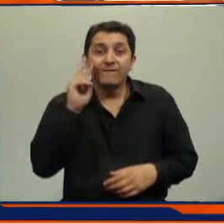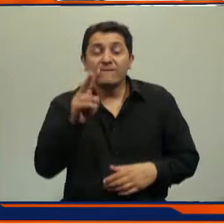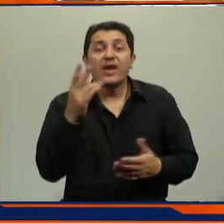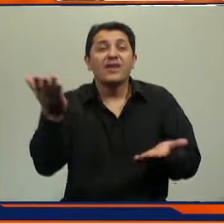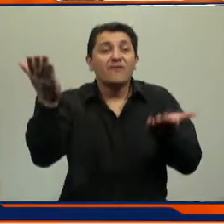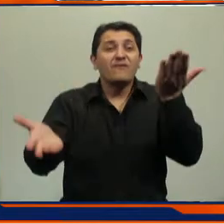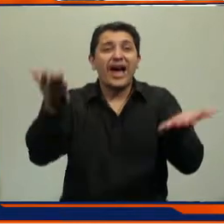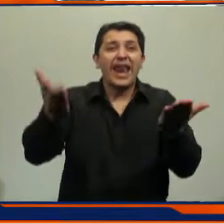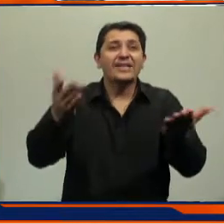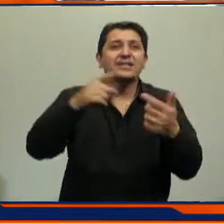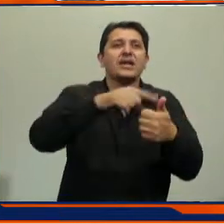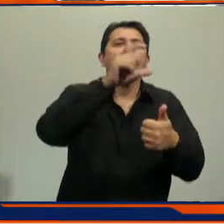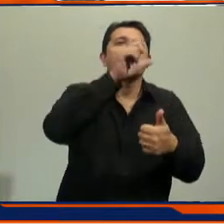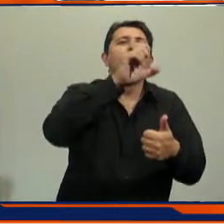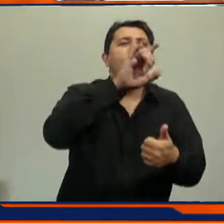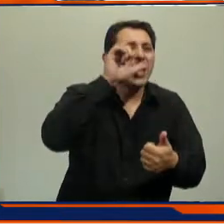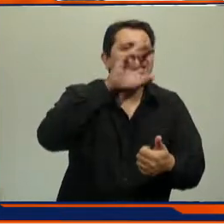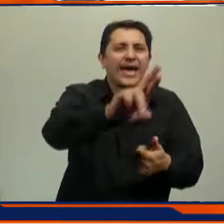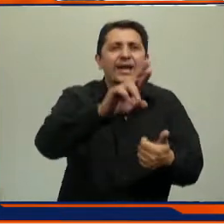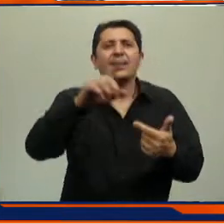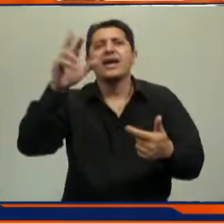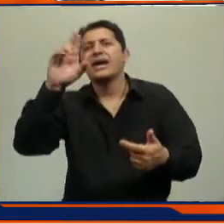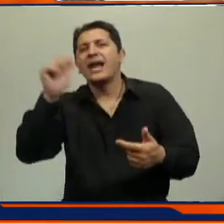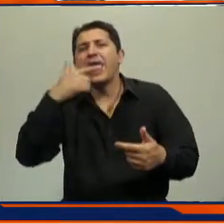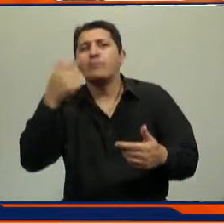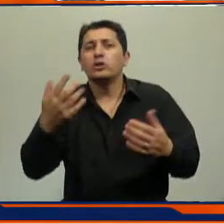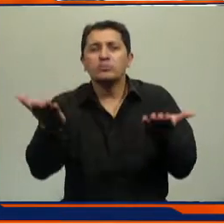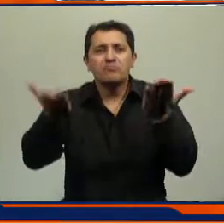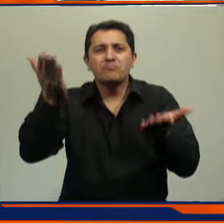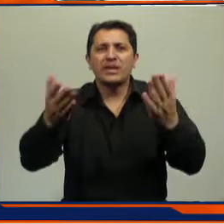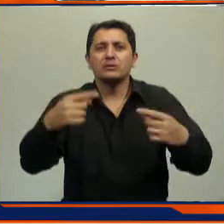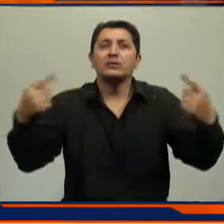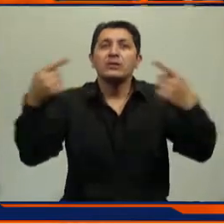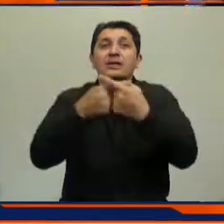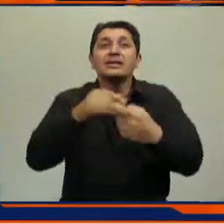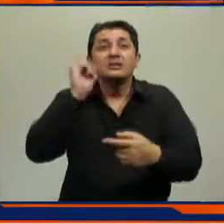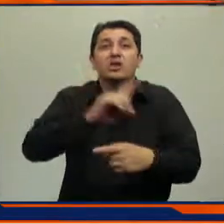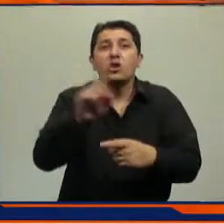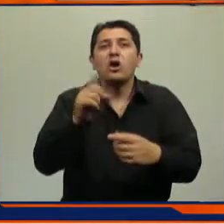y Rico Ramos. Sabremos si habrá o no pelea por el campeonato mundial.